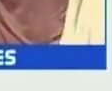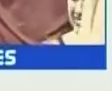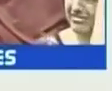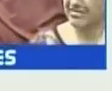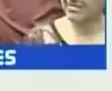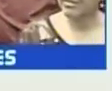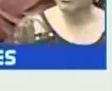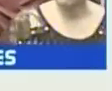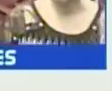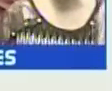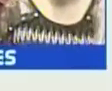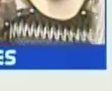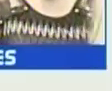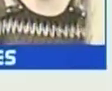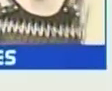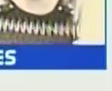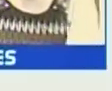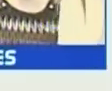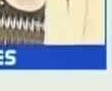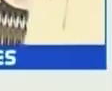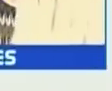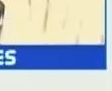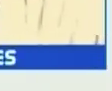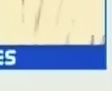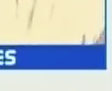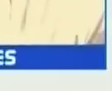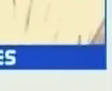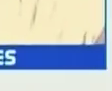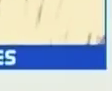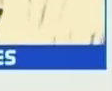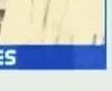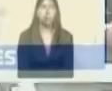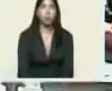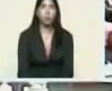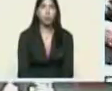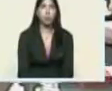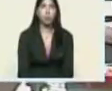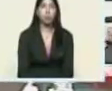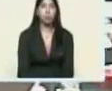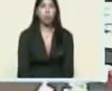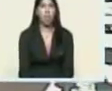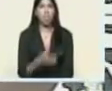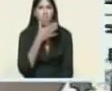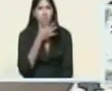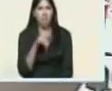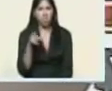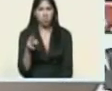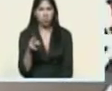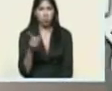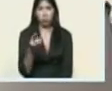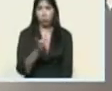Impresionante. Los expertos electorales saben que esto no es concha de ajo.